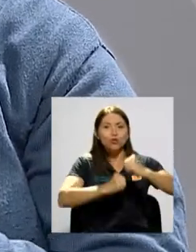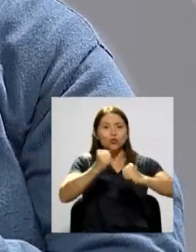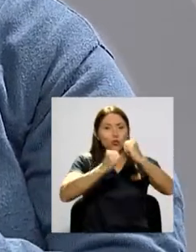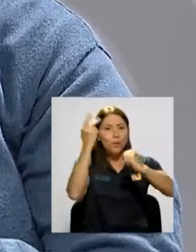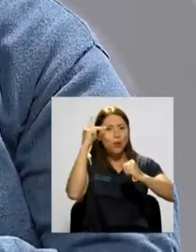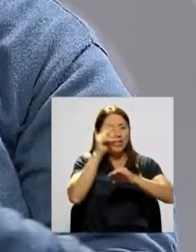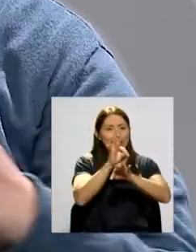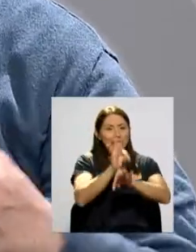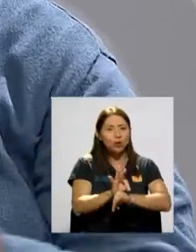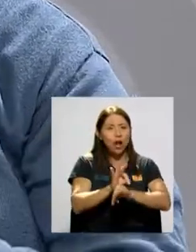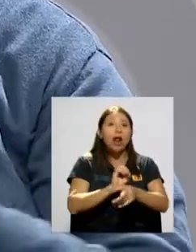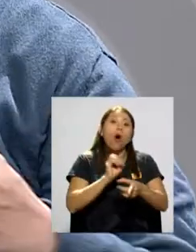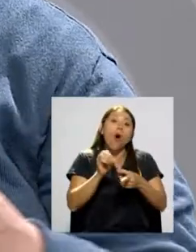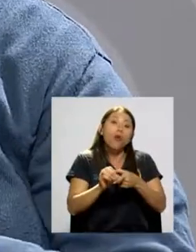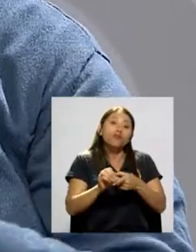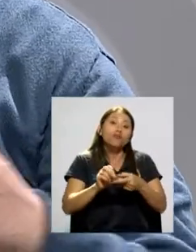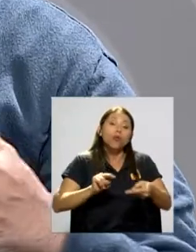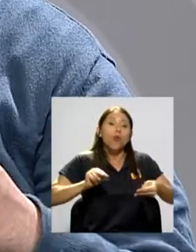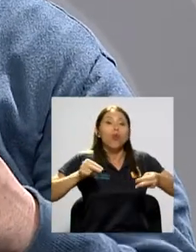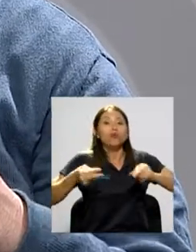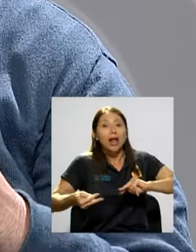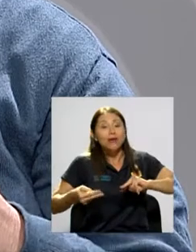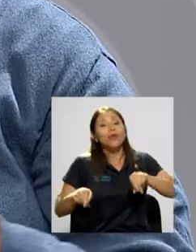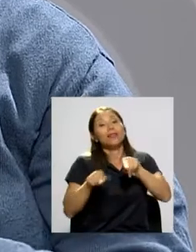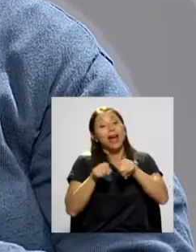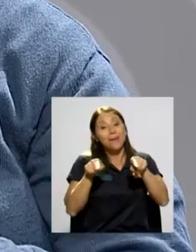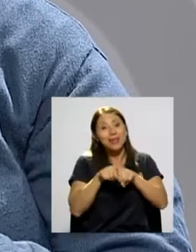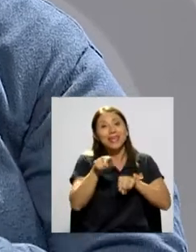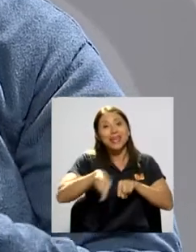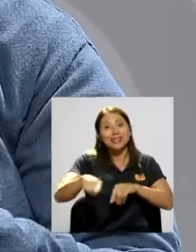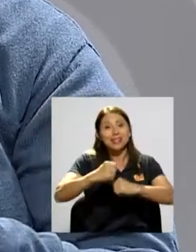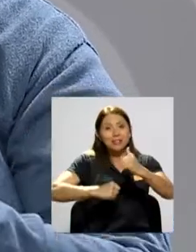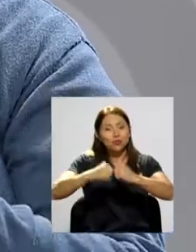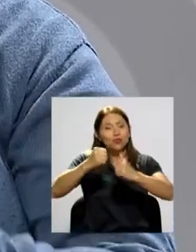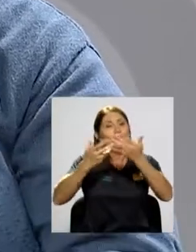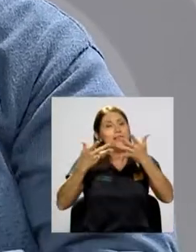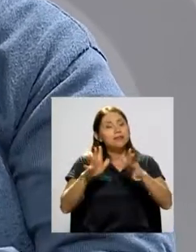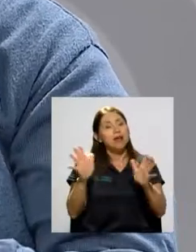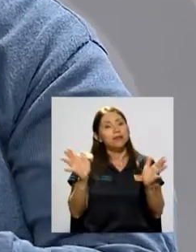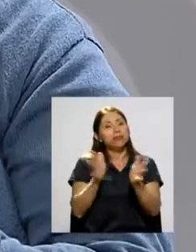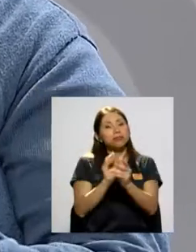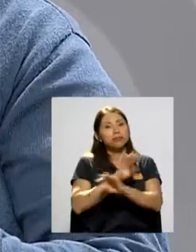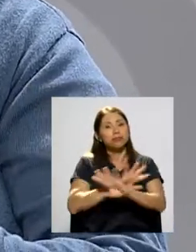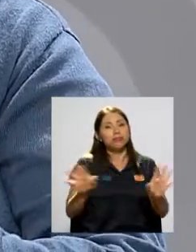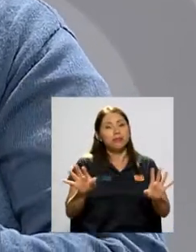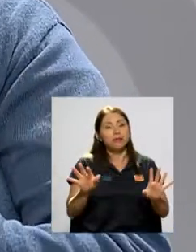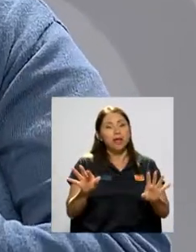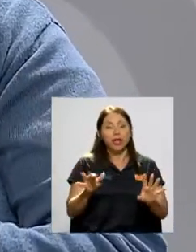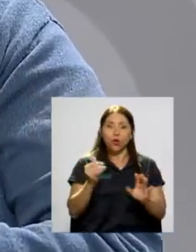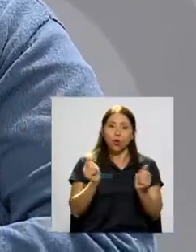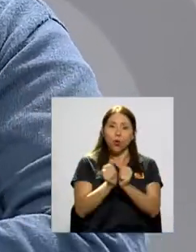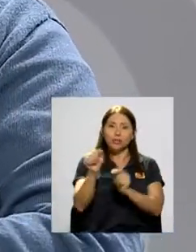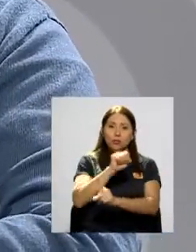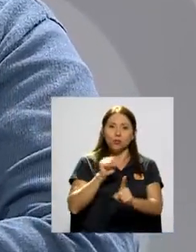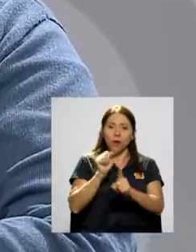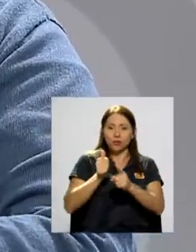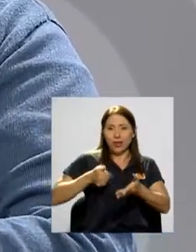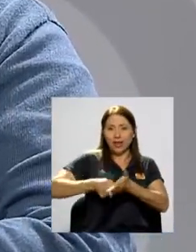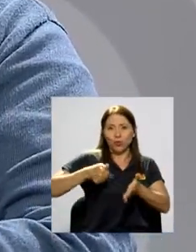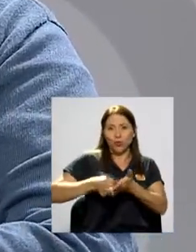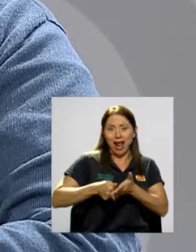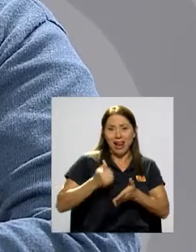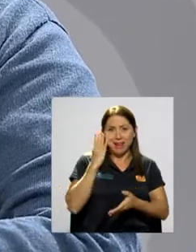contrario, también digamos esas estructuras fueron pulverizadas, ¿verdad? De alguna manera por este escenario electoral que